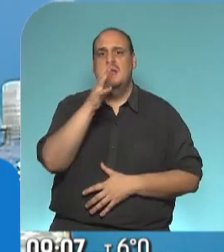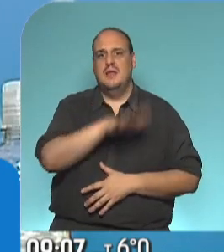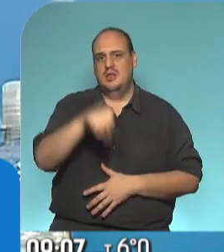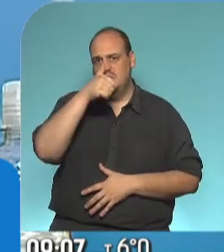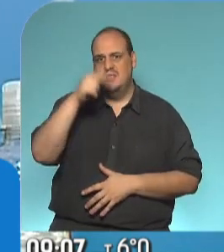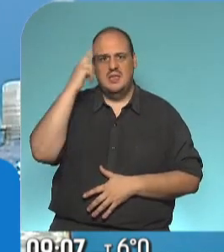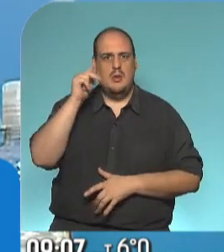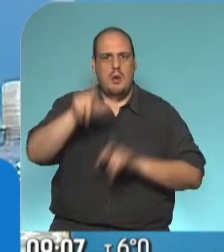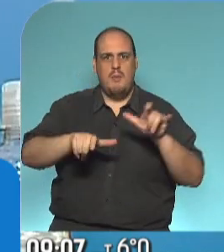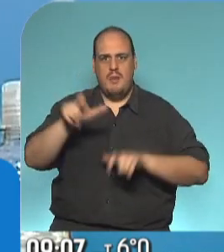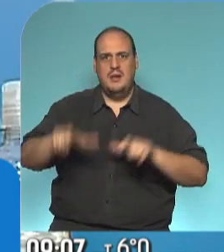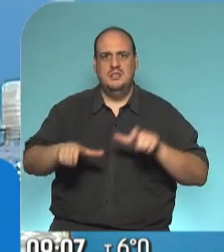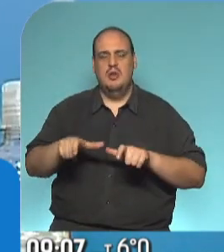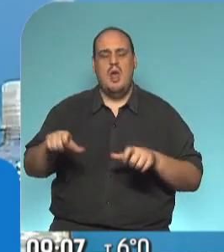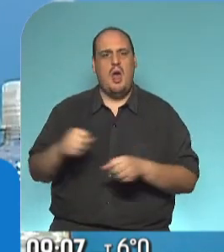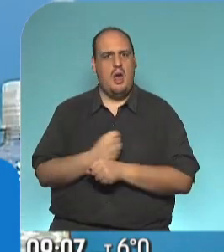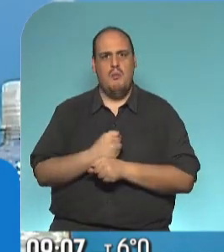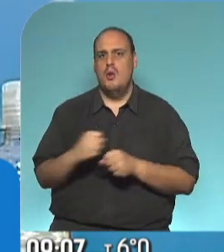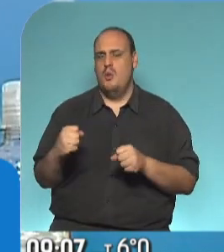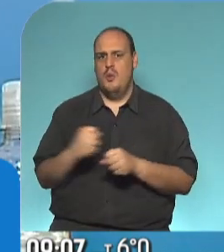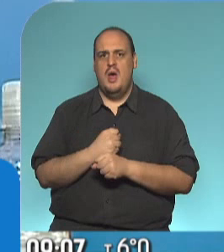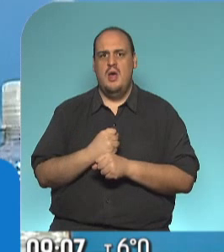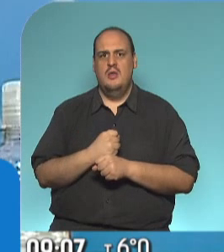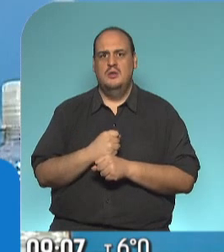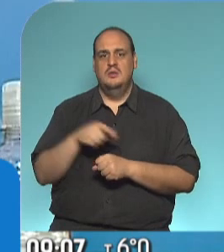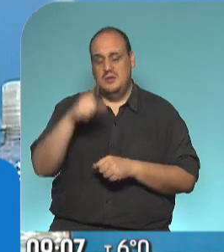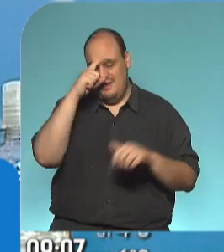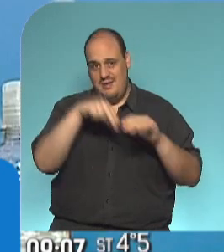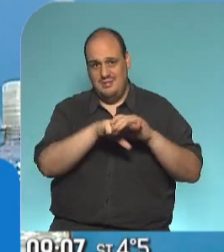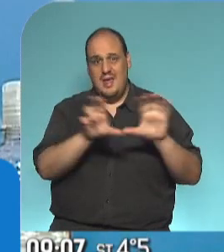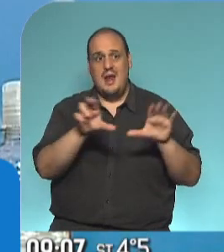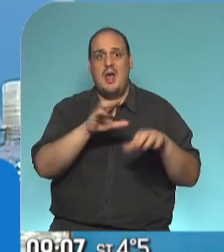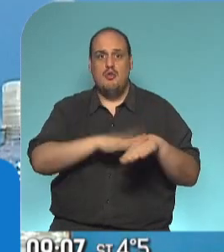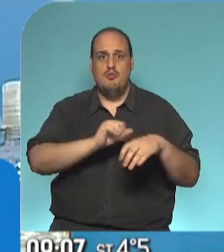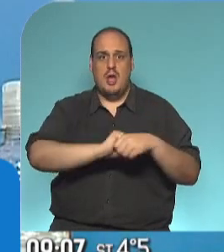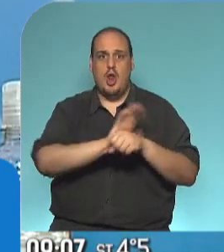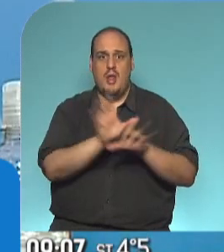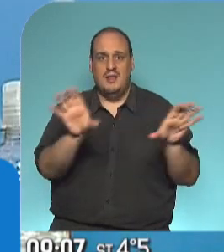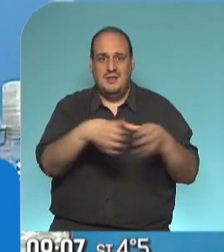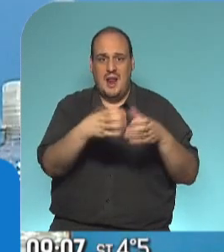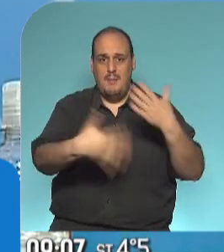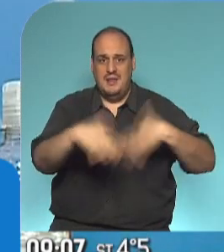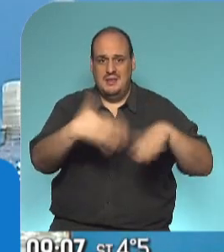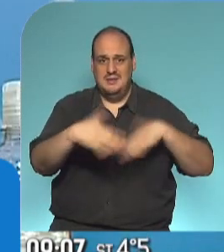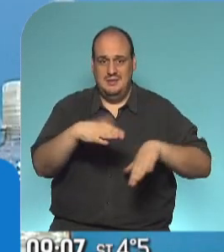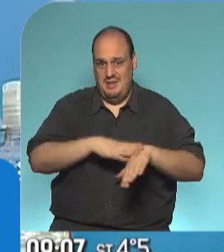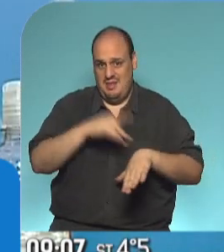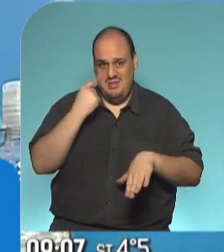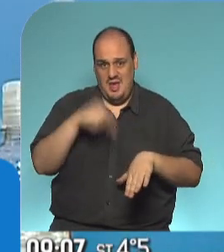1.569 son las personas, los casos confirmados que se encuentran internados por COVID en terapia intensiva actualmente,